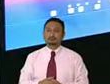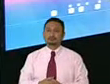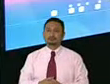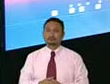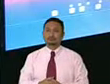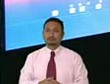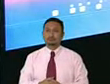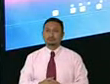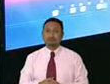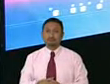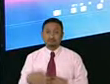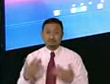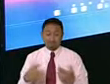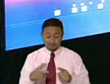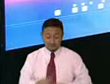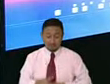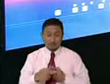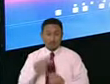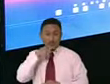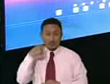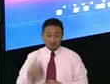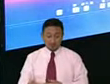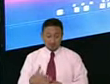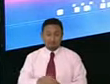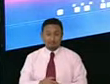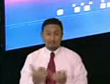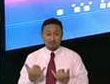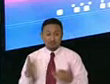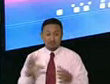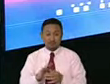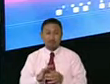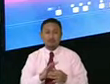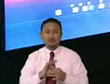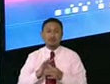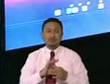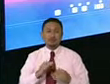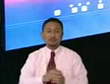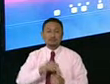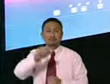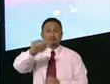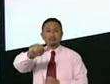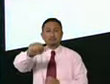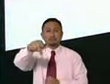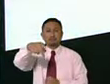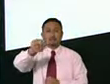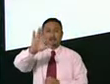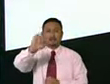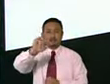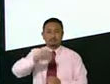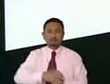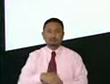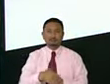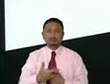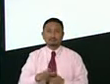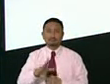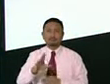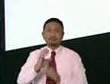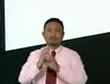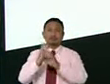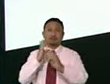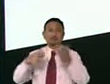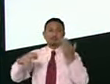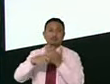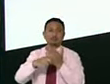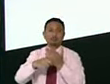Bueno, y ya se inició el feriado por las fiestas octubrinas. Nos enlazamos con nuestra compañera Patricia Aldaz desde las instalaciones del terminal terrestre